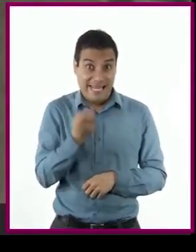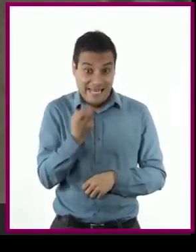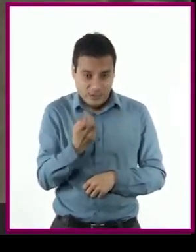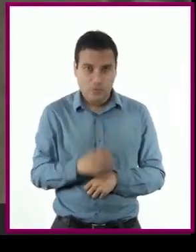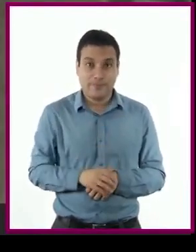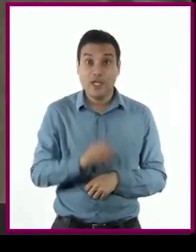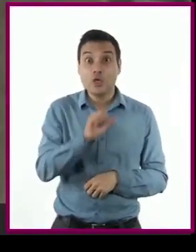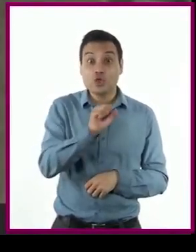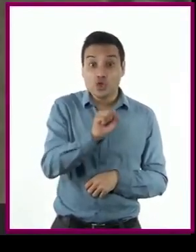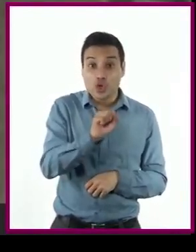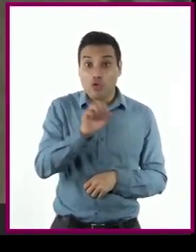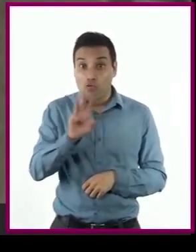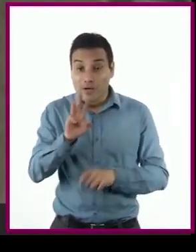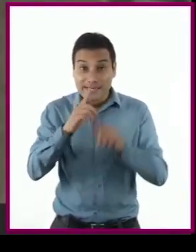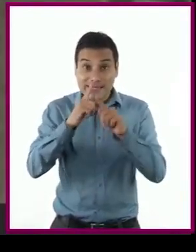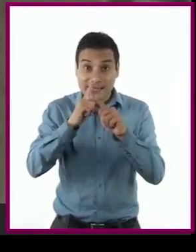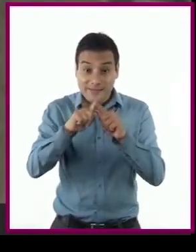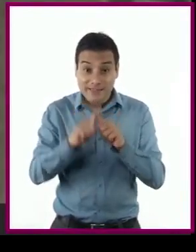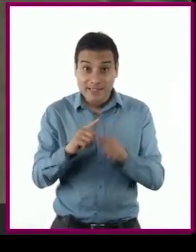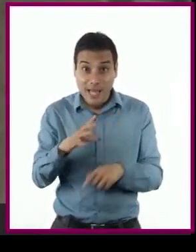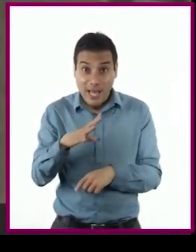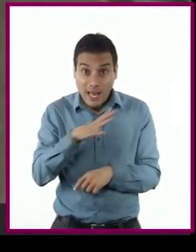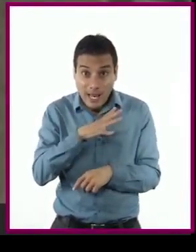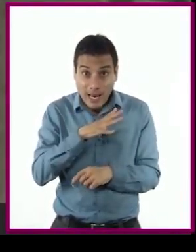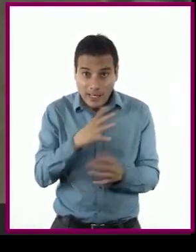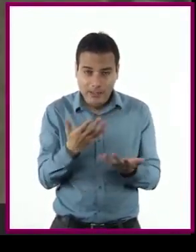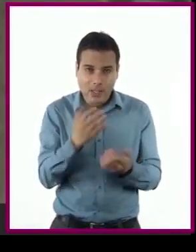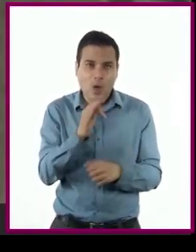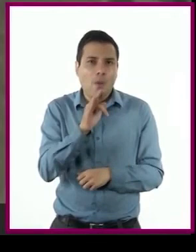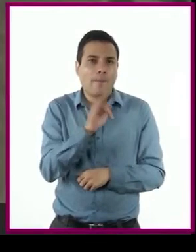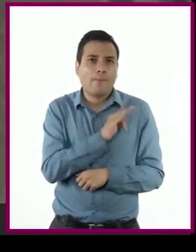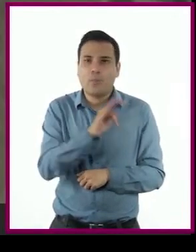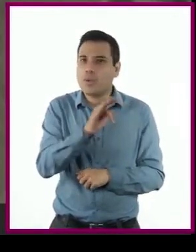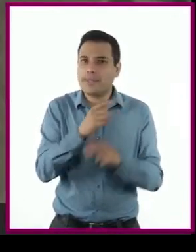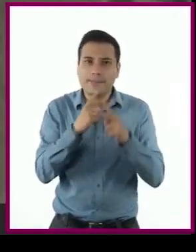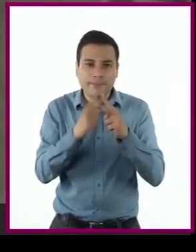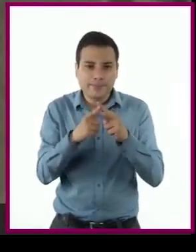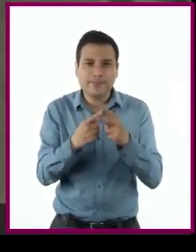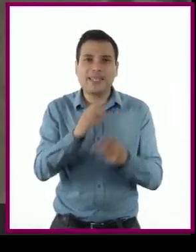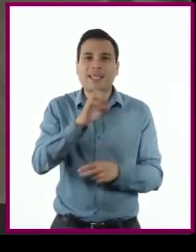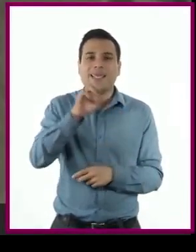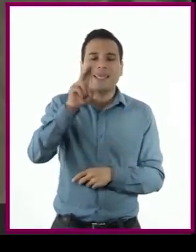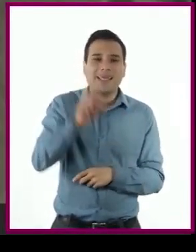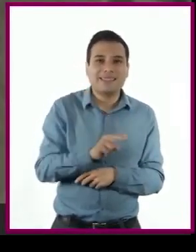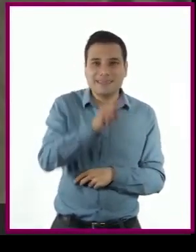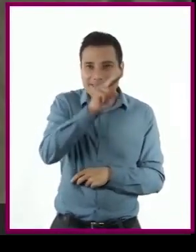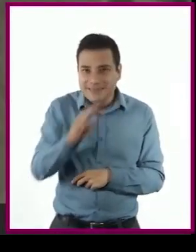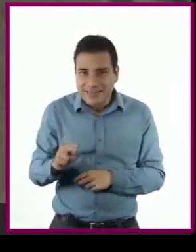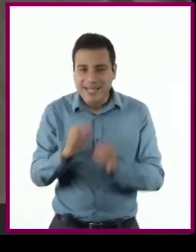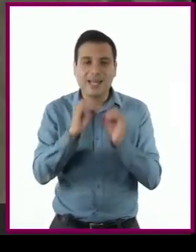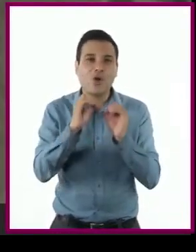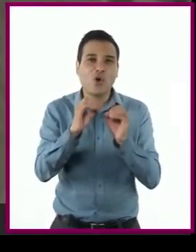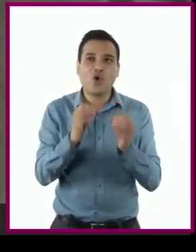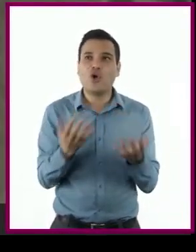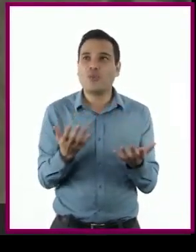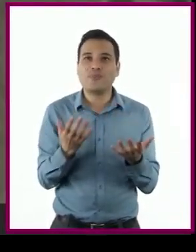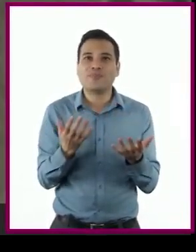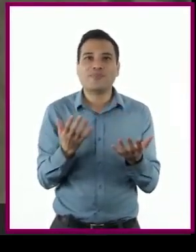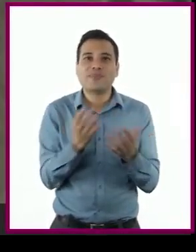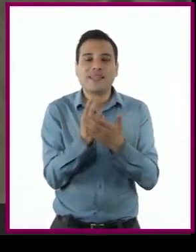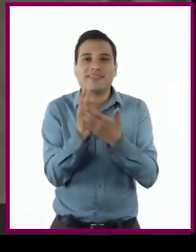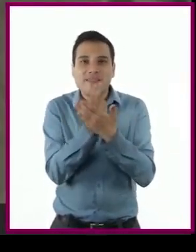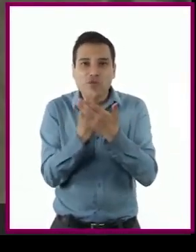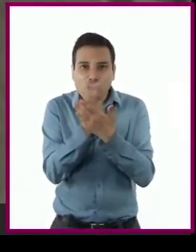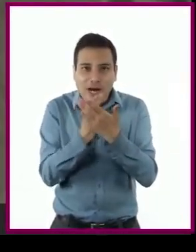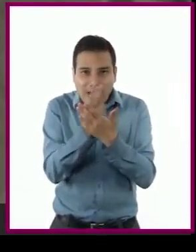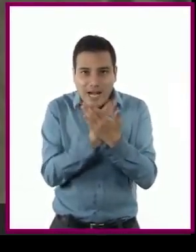softwares, se pueden realizar operaciones en una hoja de cálculo, reproducir videoclips, dibujar en programas